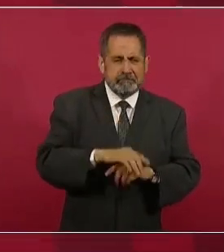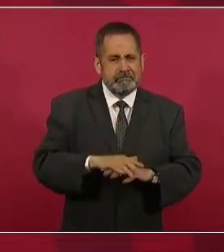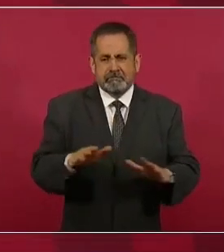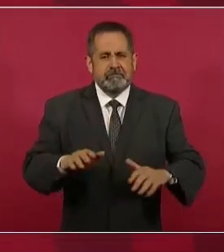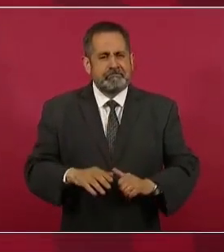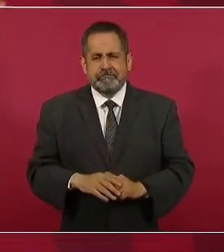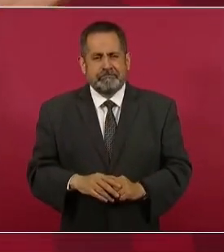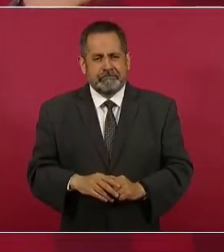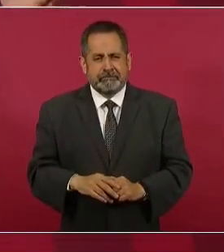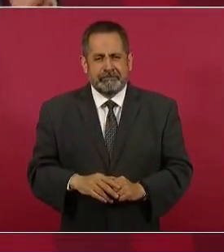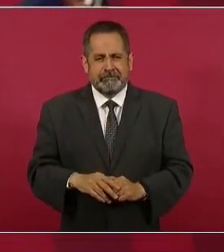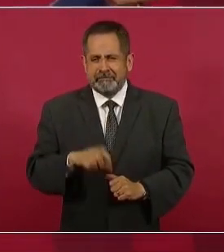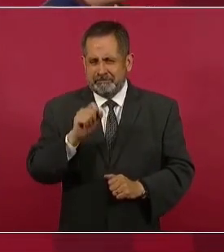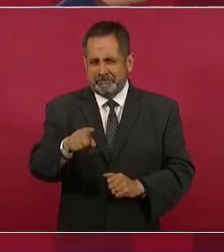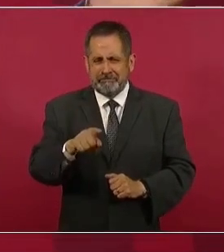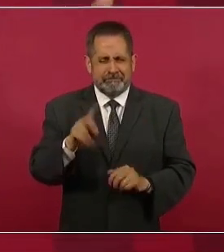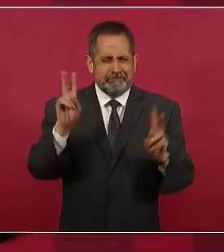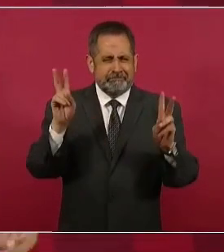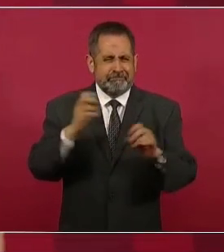El caso de los Oxxos,